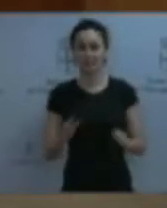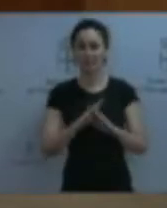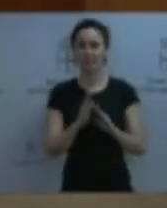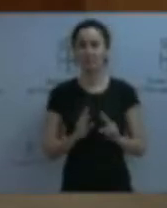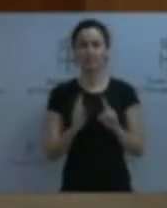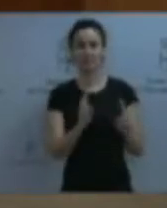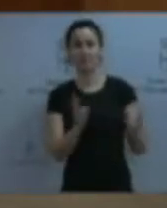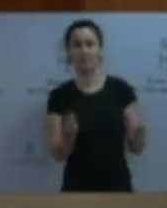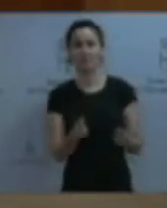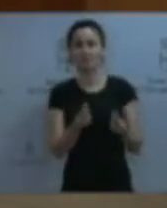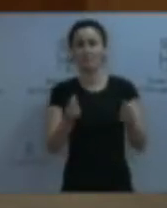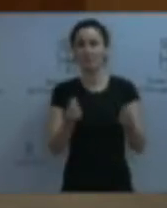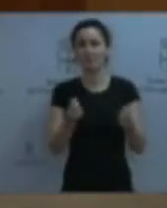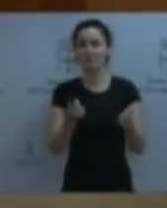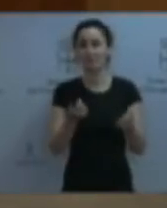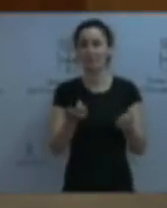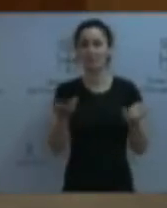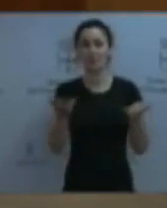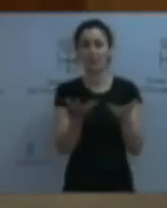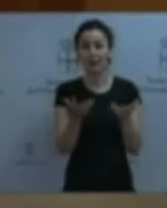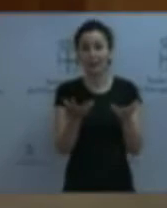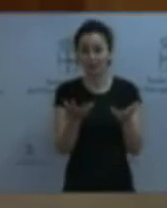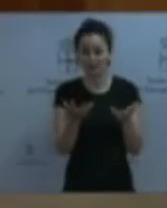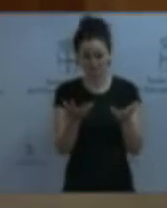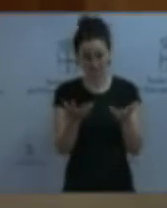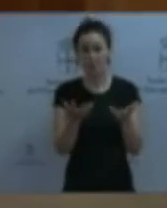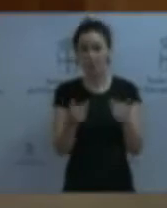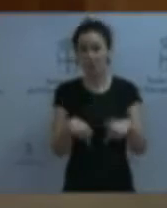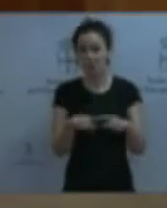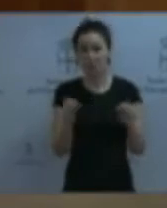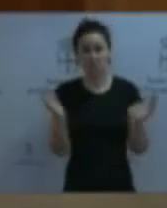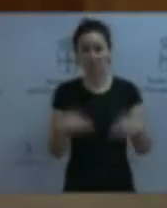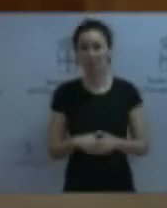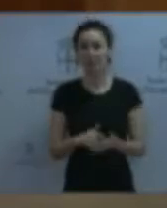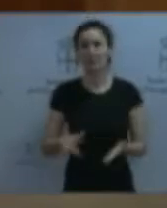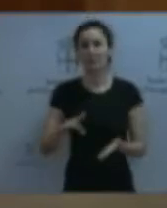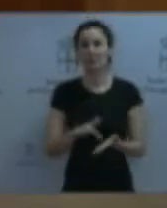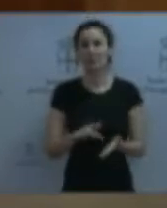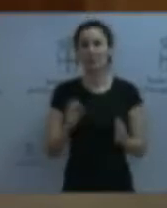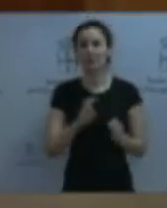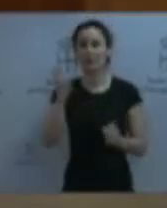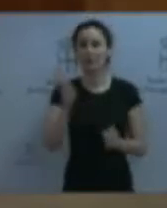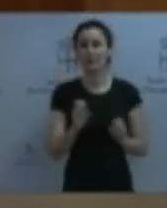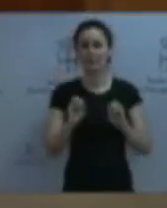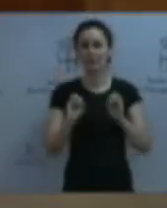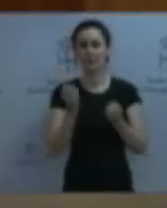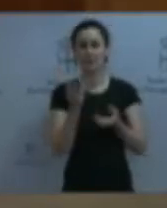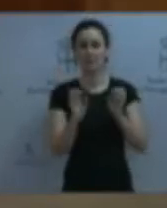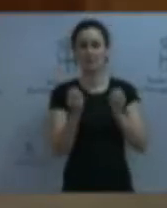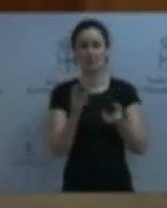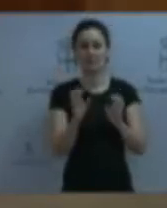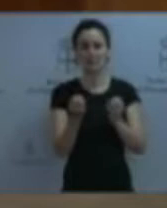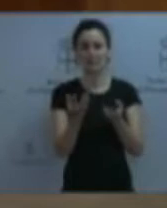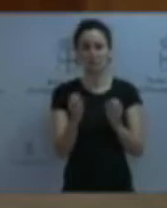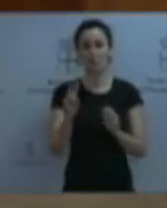ustedes le han vaciado de significado. Mire, cuando llega la Ubimóvil con la sirena, su gestión consiste en 3